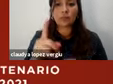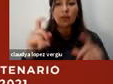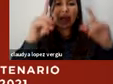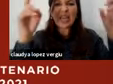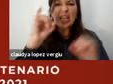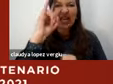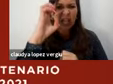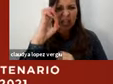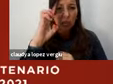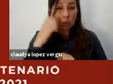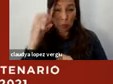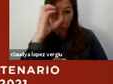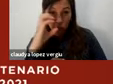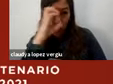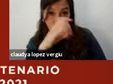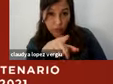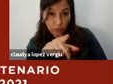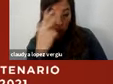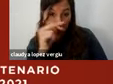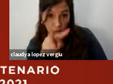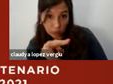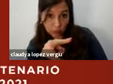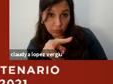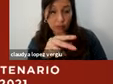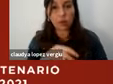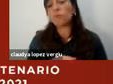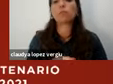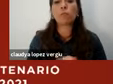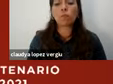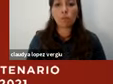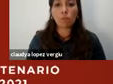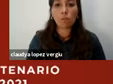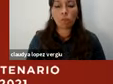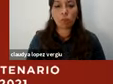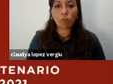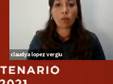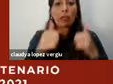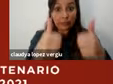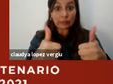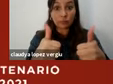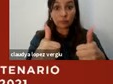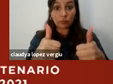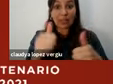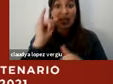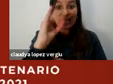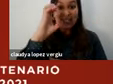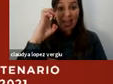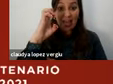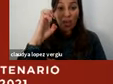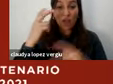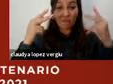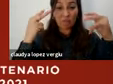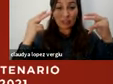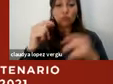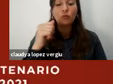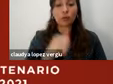se les puede, también se pueden ver sus productos. Pregunta para Melissa. Sí, también se puede ver nuestros productos. En